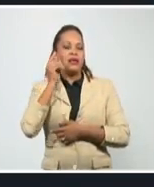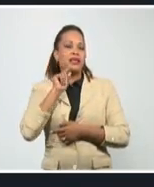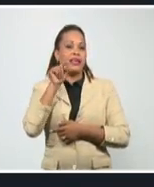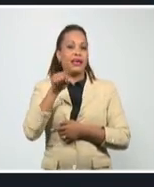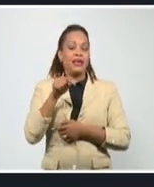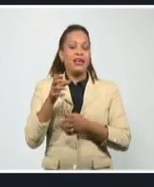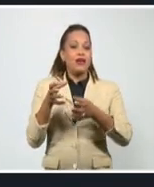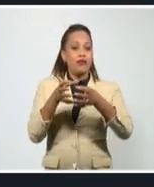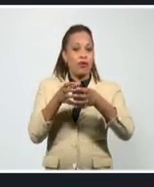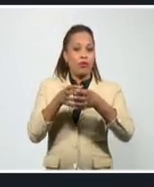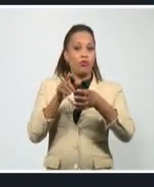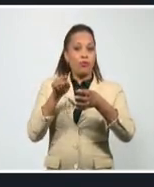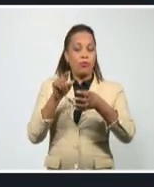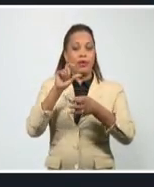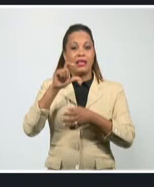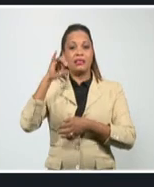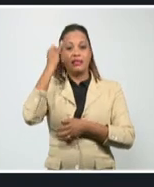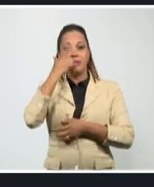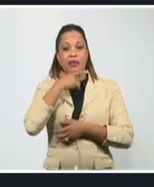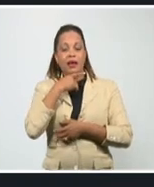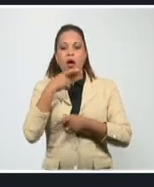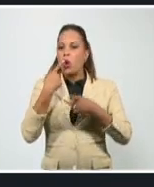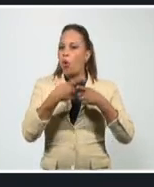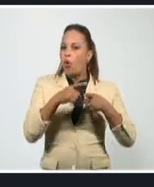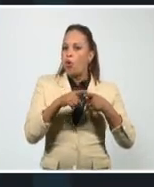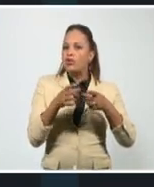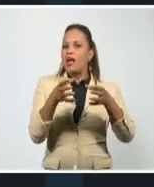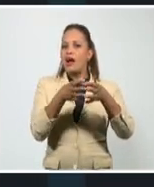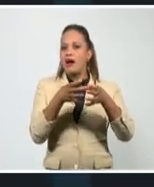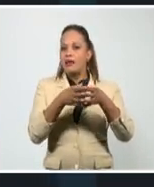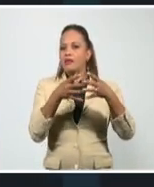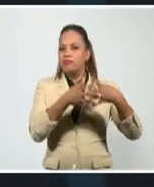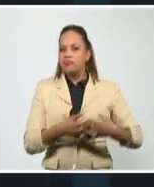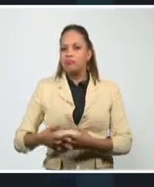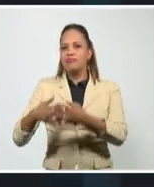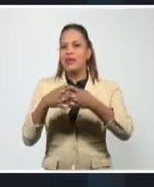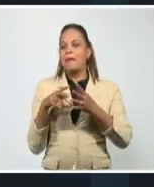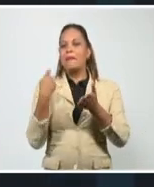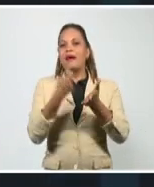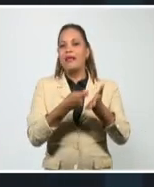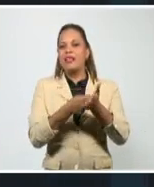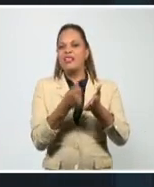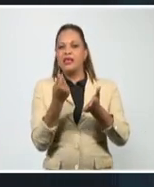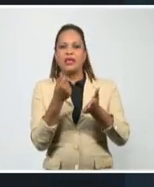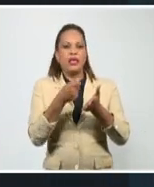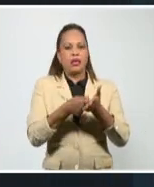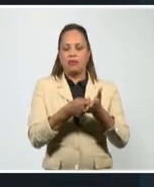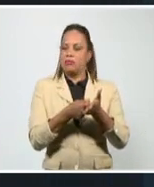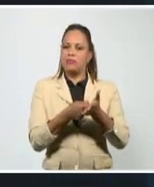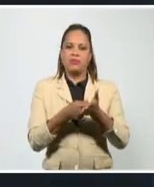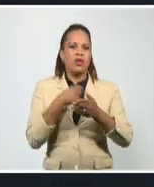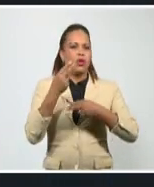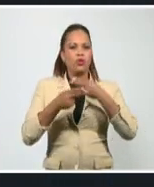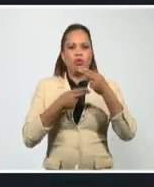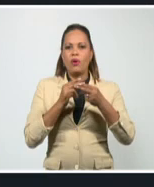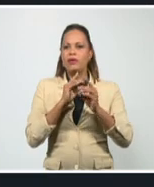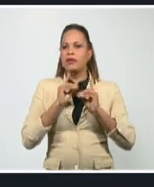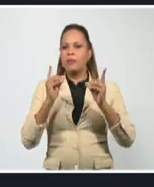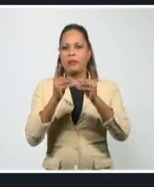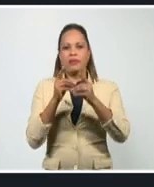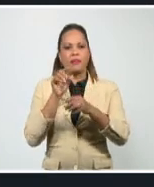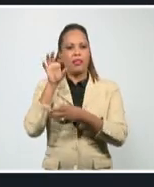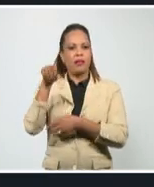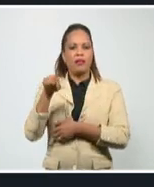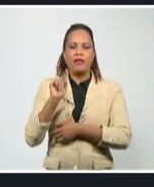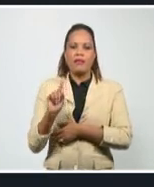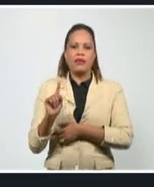de Inteligencia, la CIA o cualquier otra agencia norteamericana va a entregar un cheque al portador. Ni siquiera lo hace el Departamento de Estado.